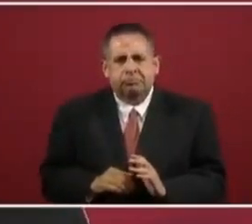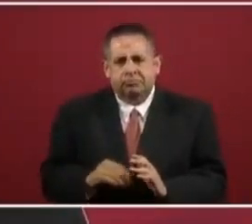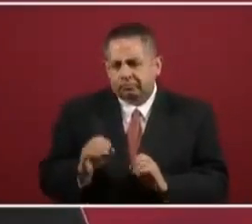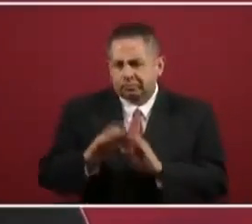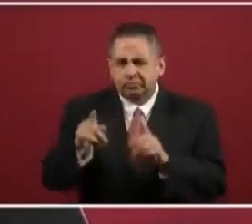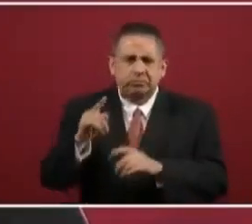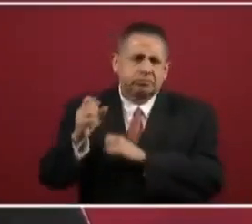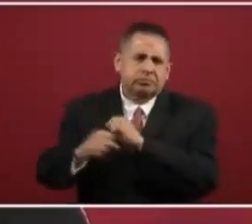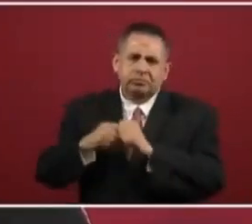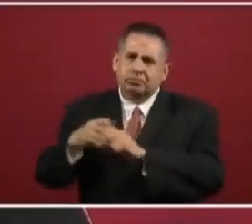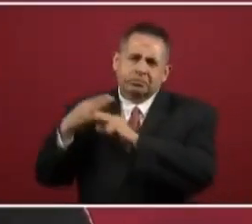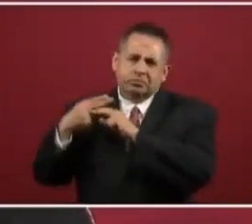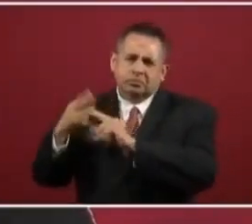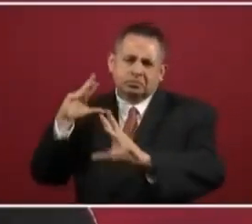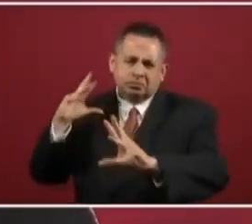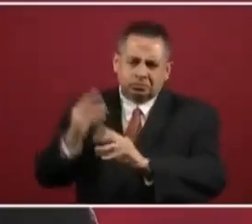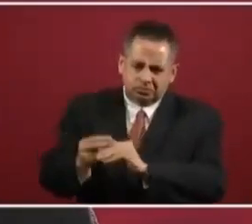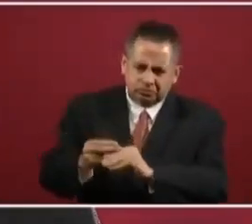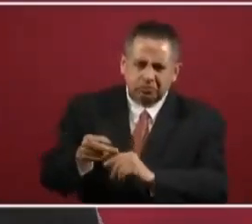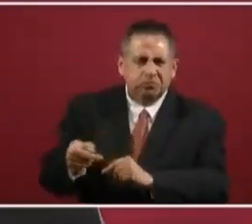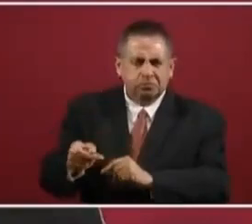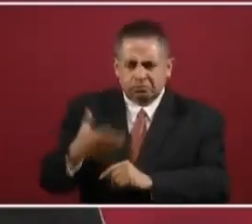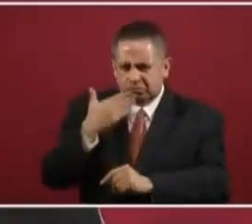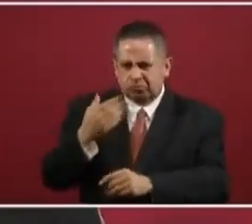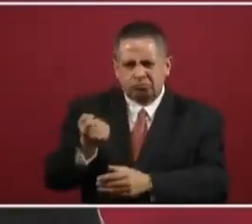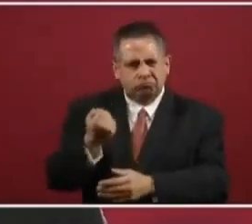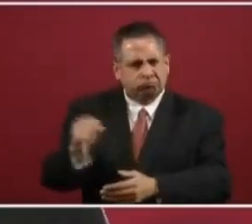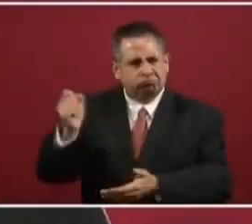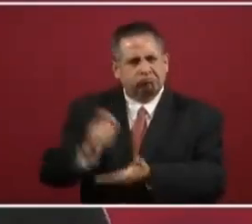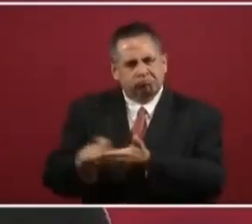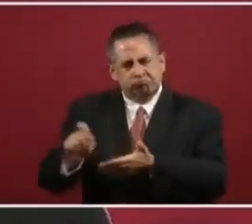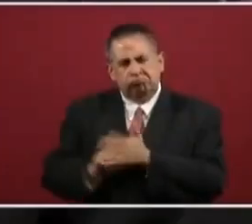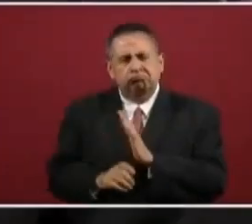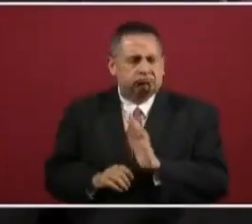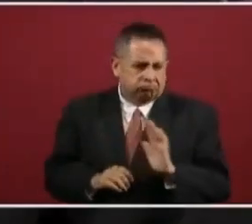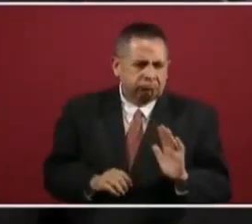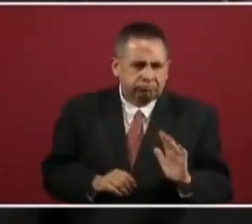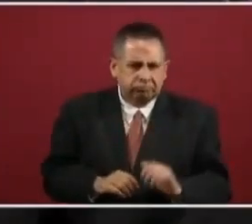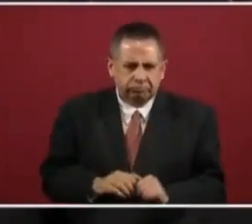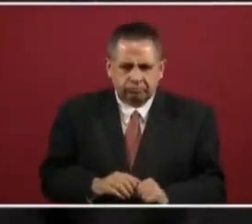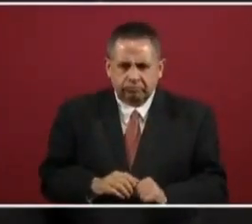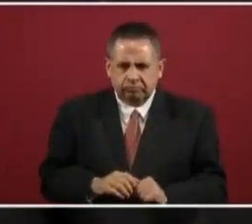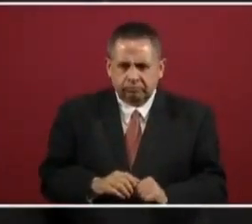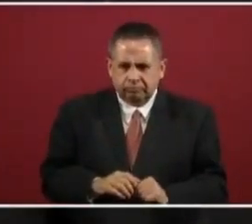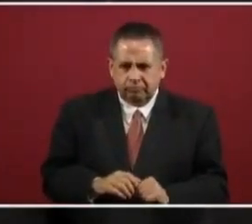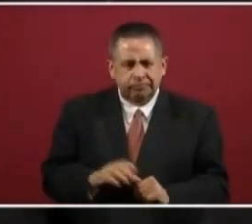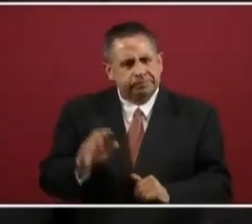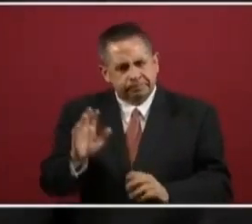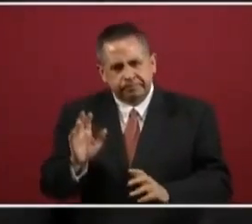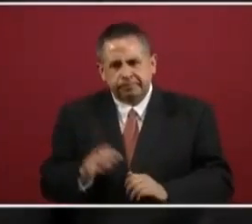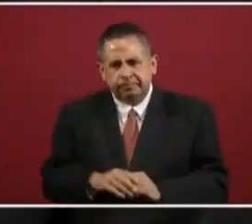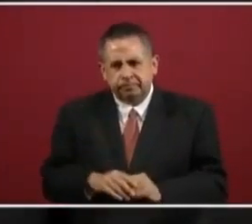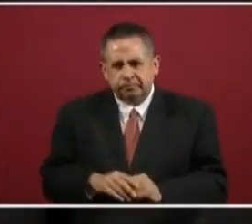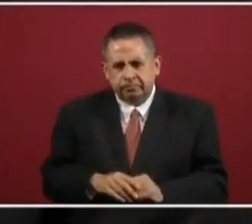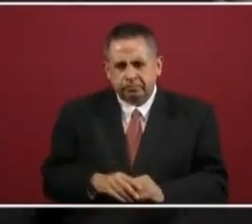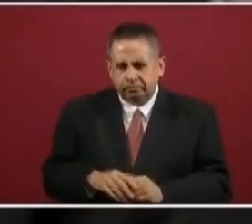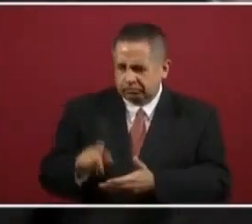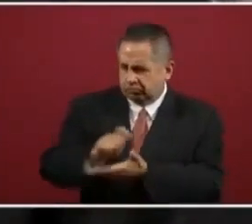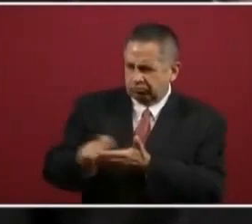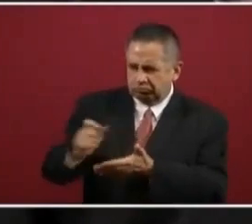por su trayectoria como buena periodista Cuando se es un